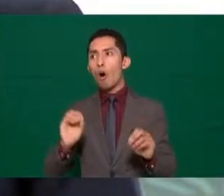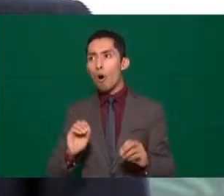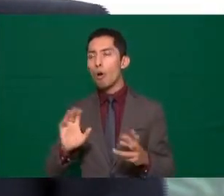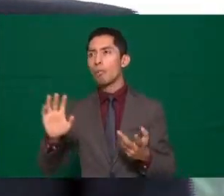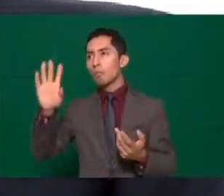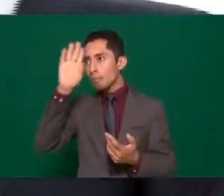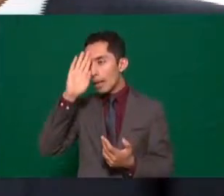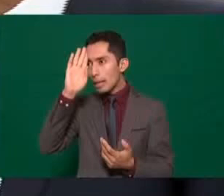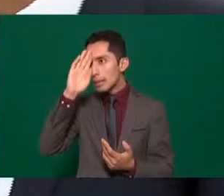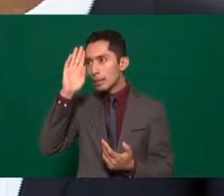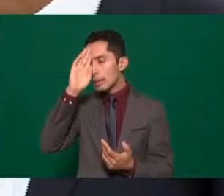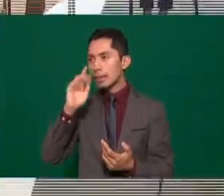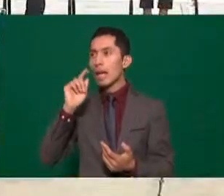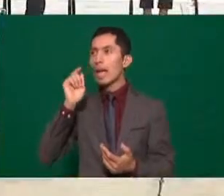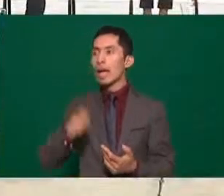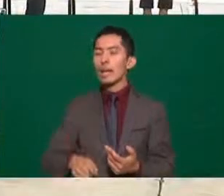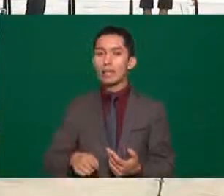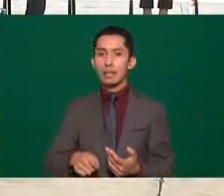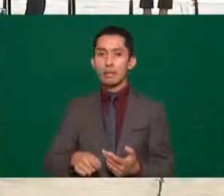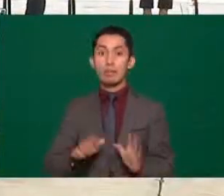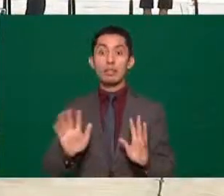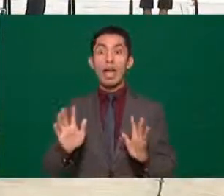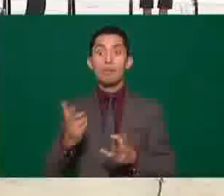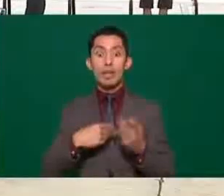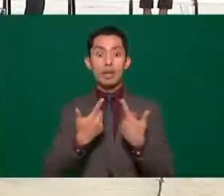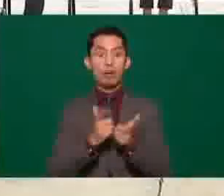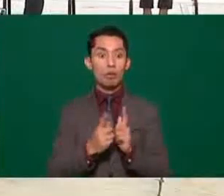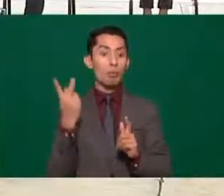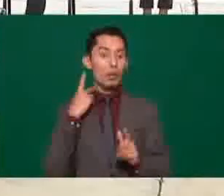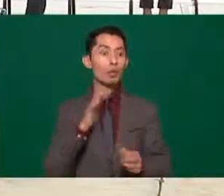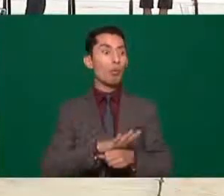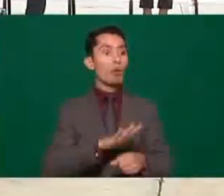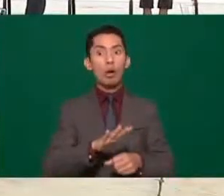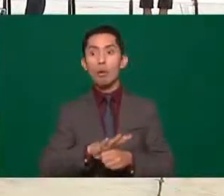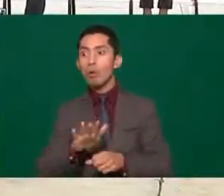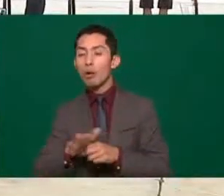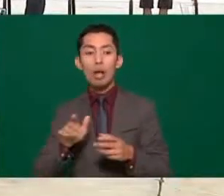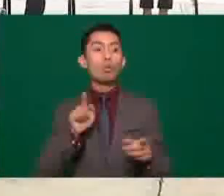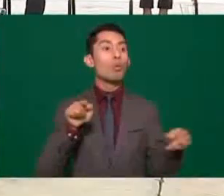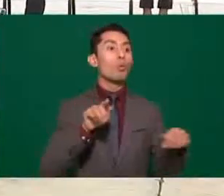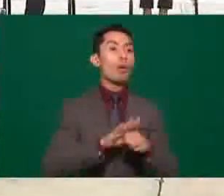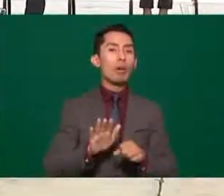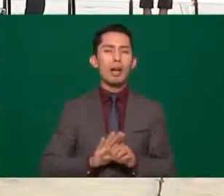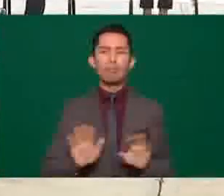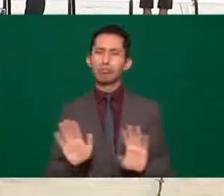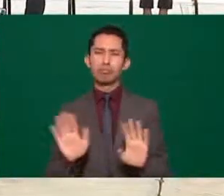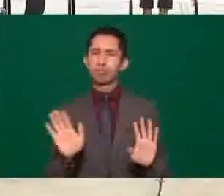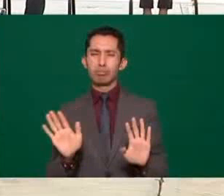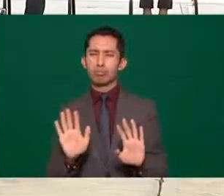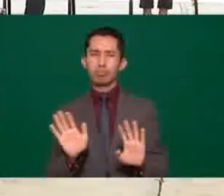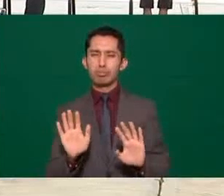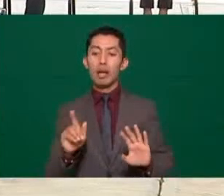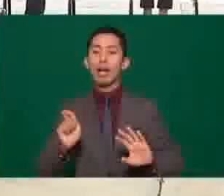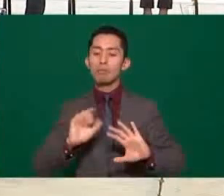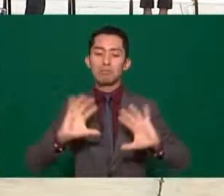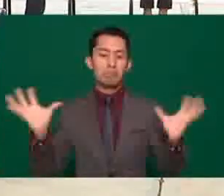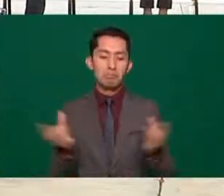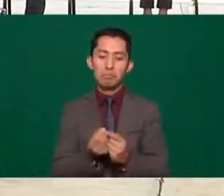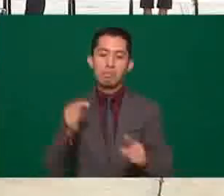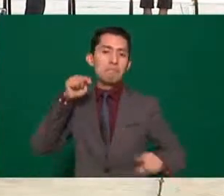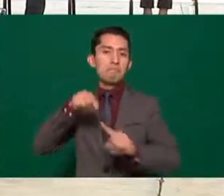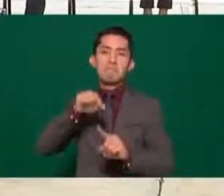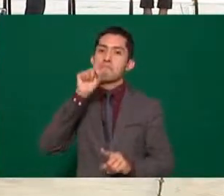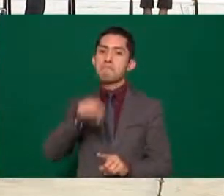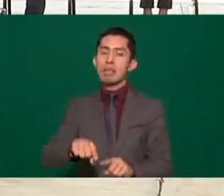es tiempo, de campañas, de partidos. Somos gobierno,